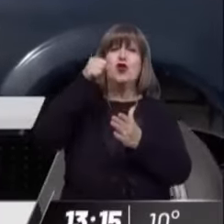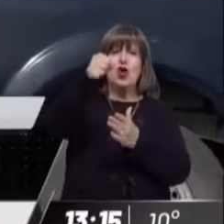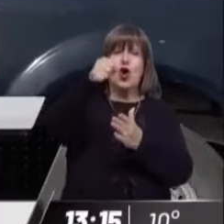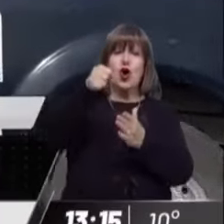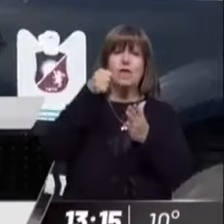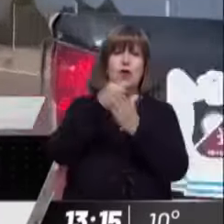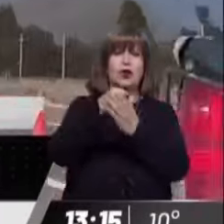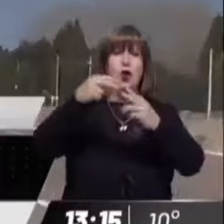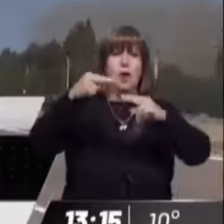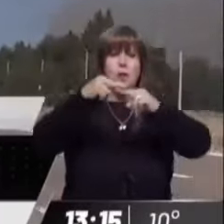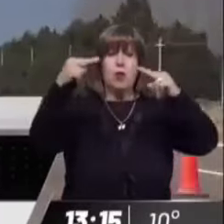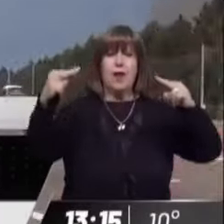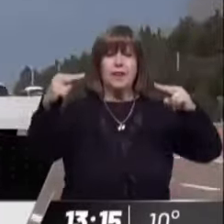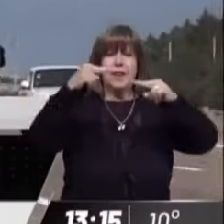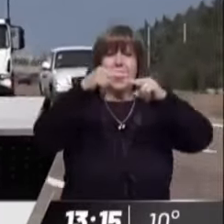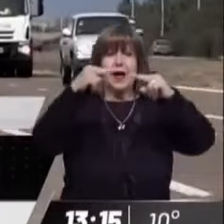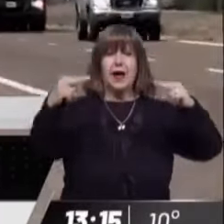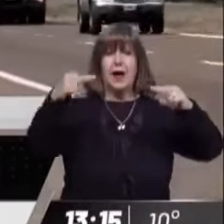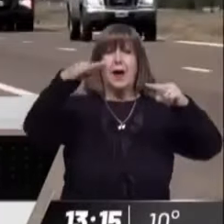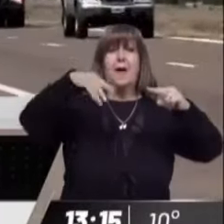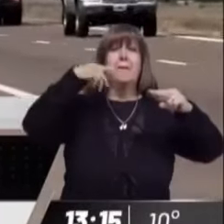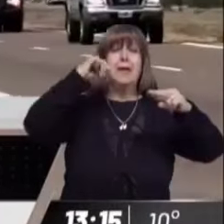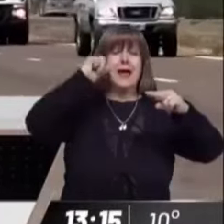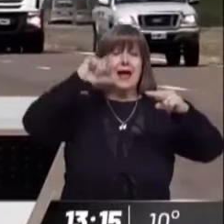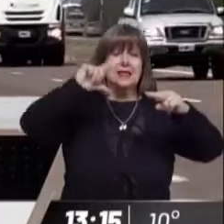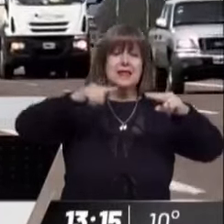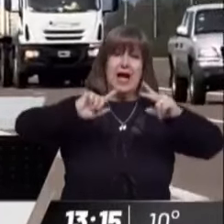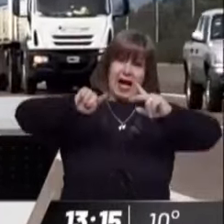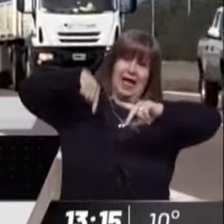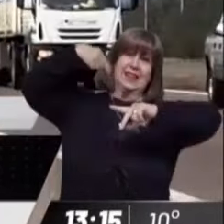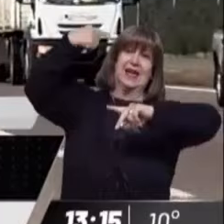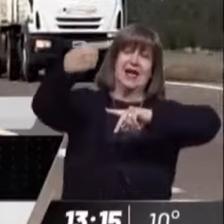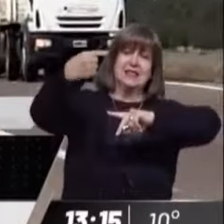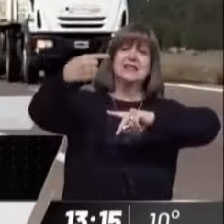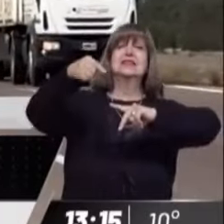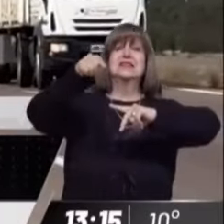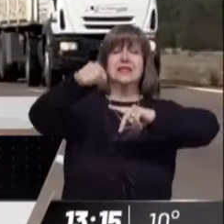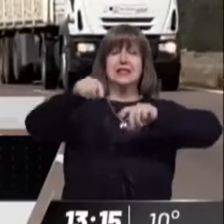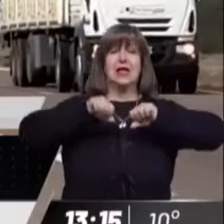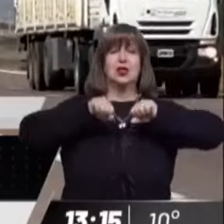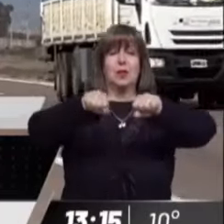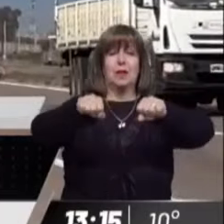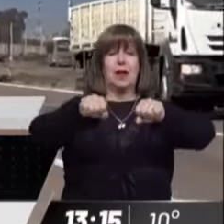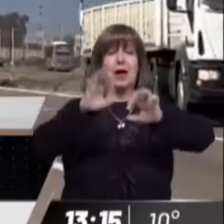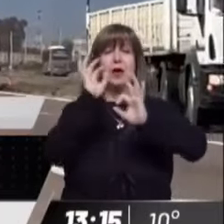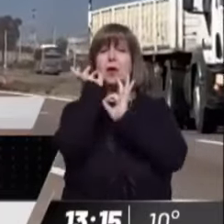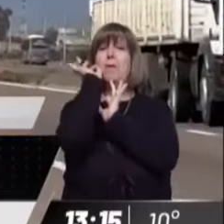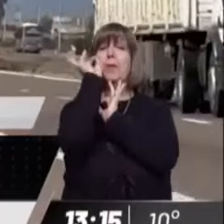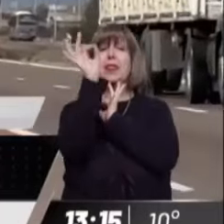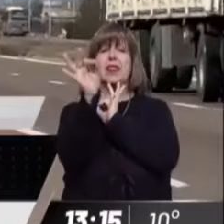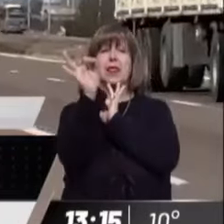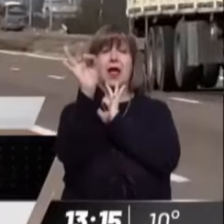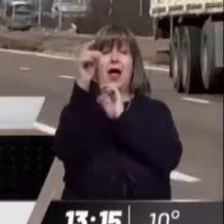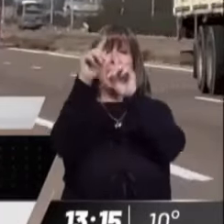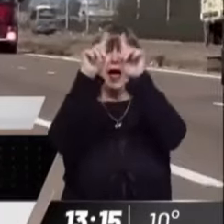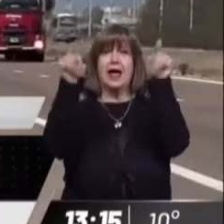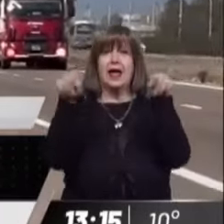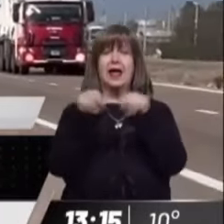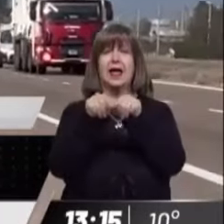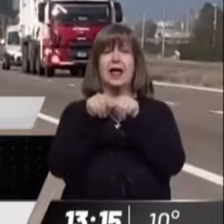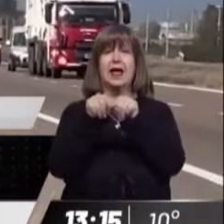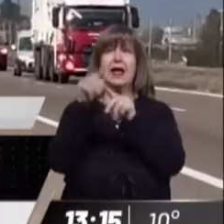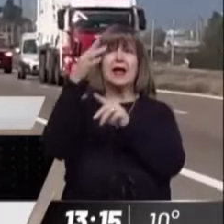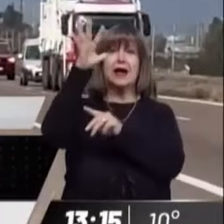ver un puente, que ese es el puente de calle Míguez. Detrás de ese puente está el supermercado. De hecho, yo de aquí puedo percibir el cartel del supermercado Tadicorp.